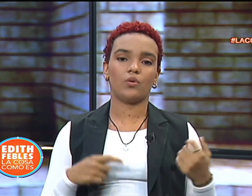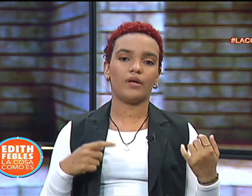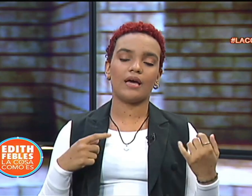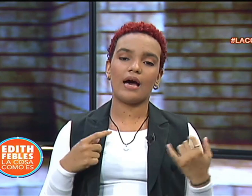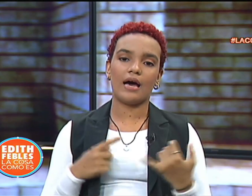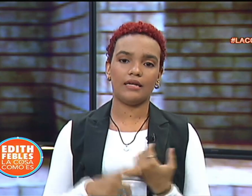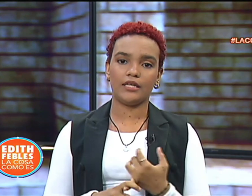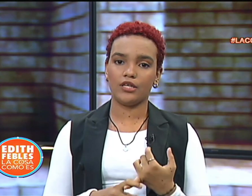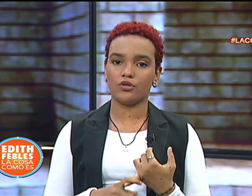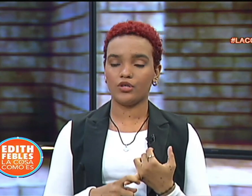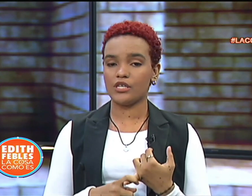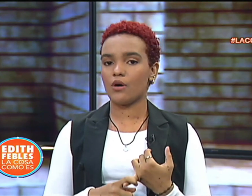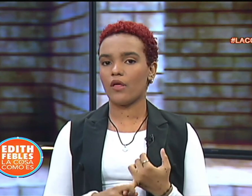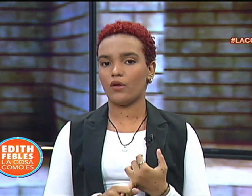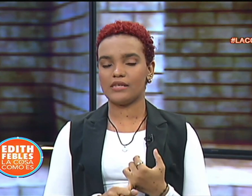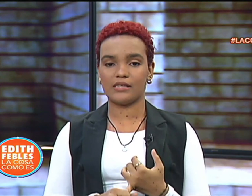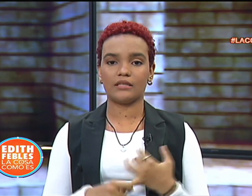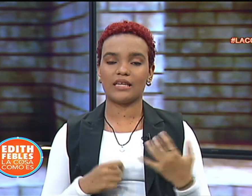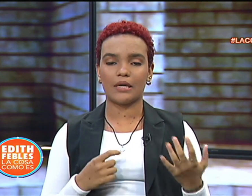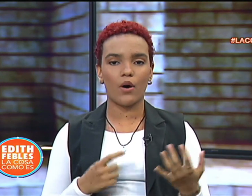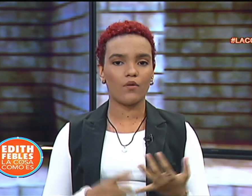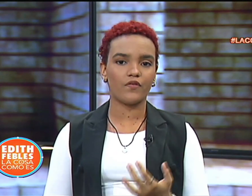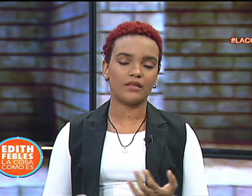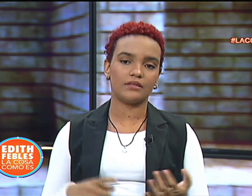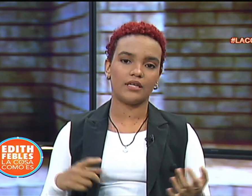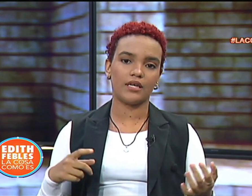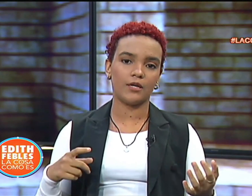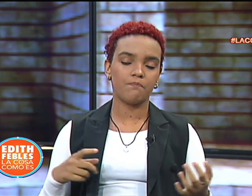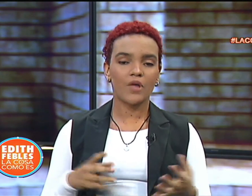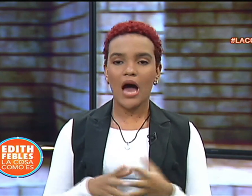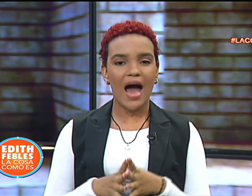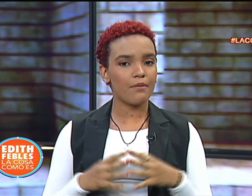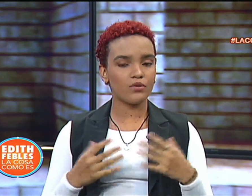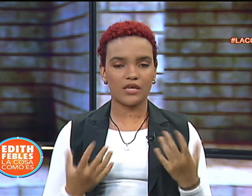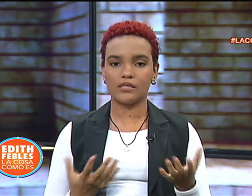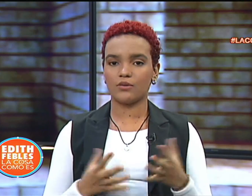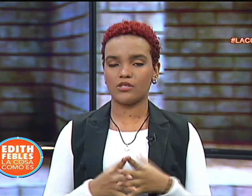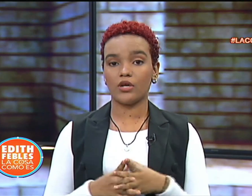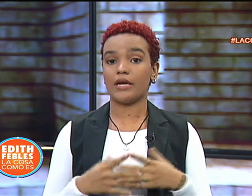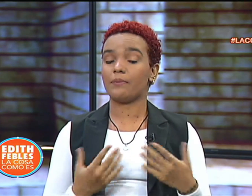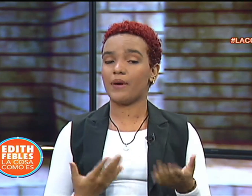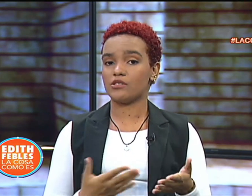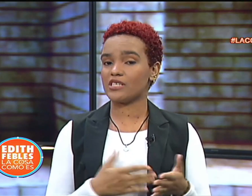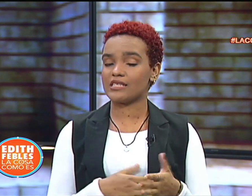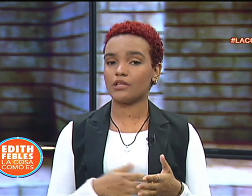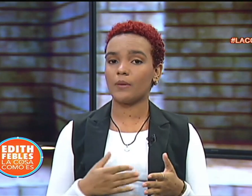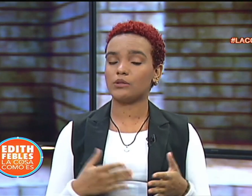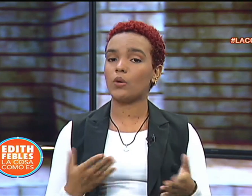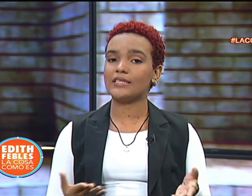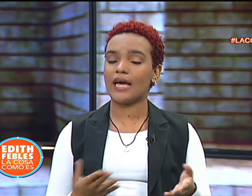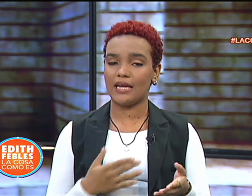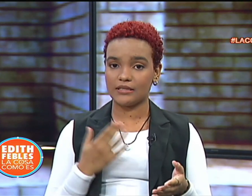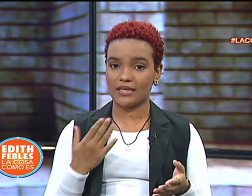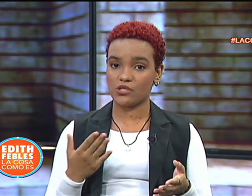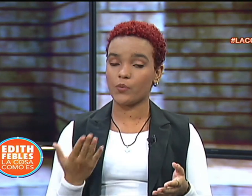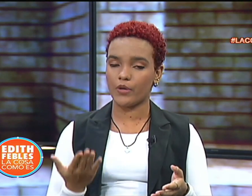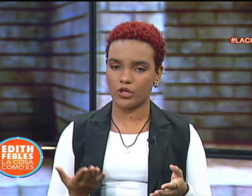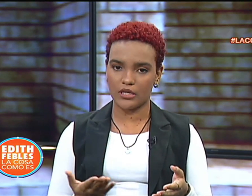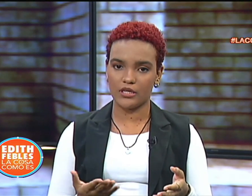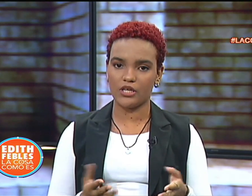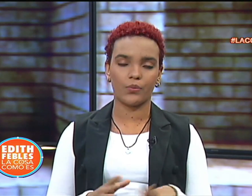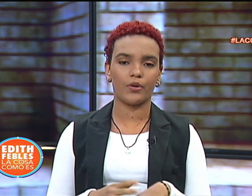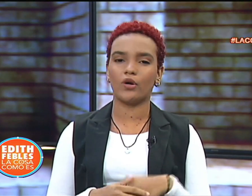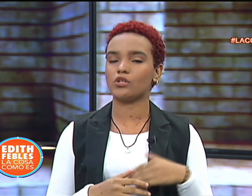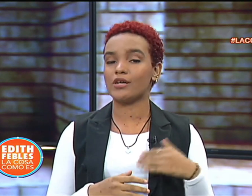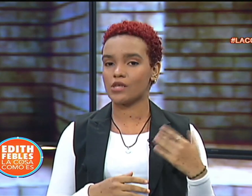se obliga al niño niña o adolescente a trabajo infantil hay muchas situaciones en el país no se está tomando en cuenta el interés superior